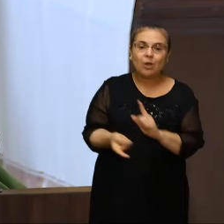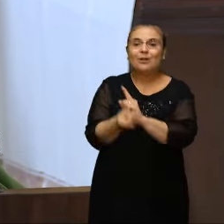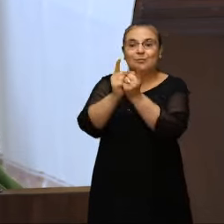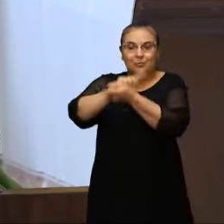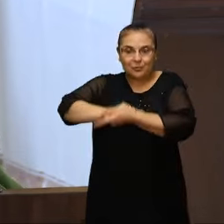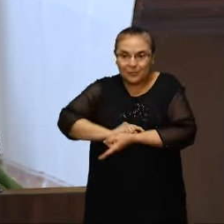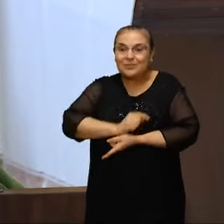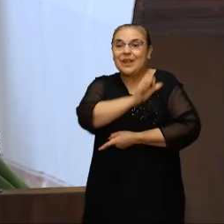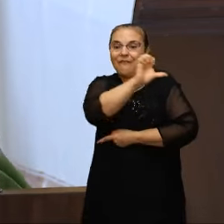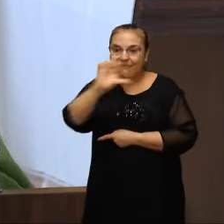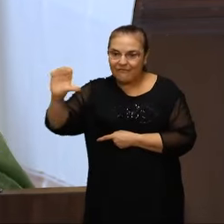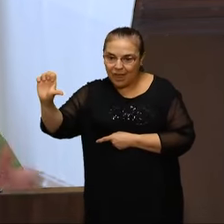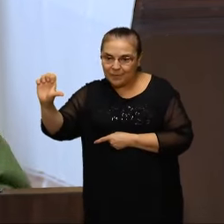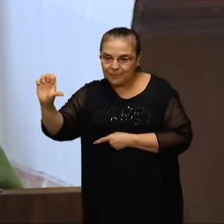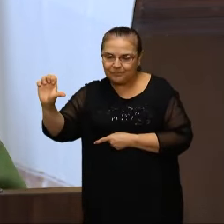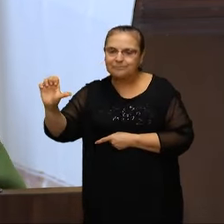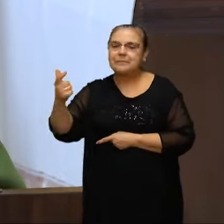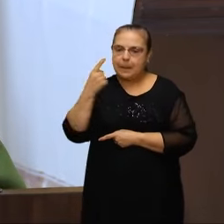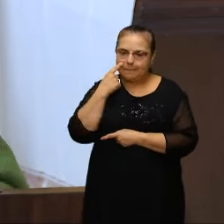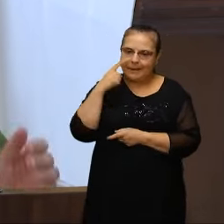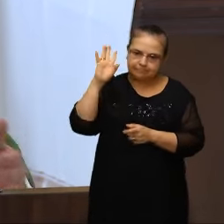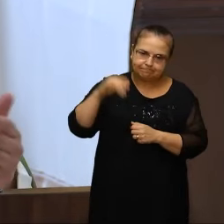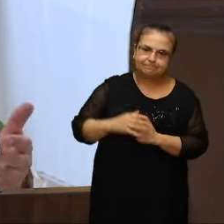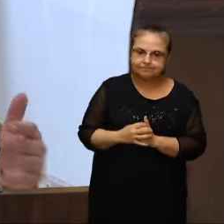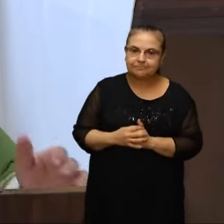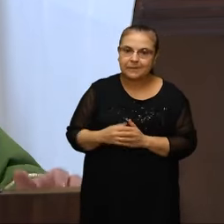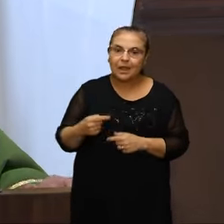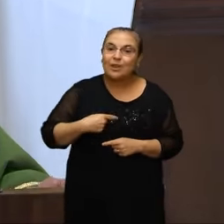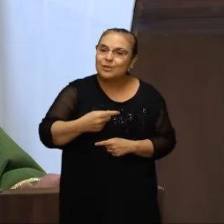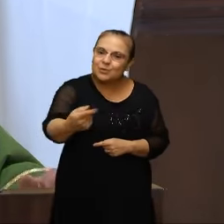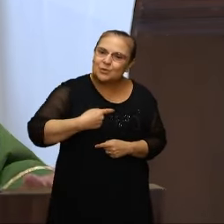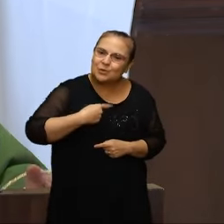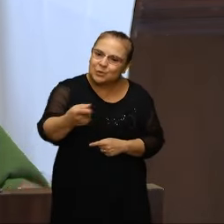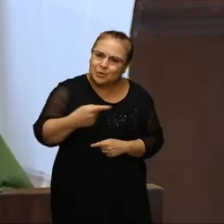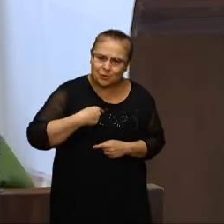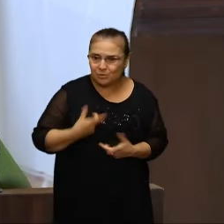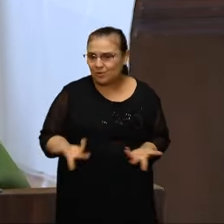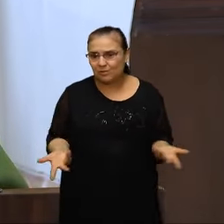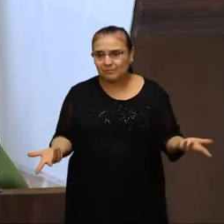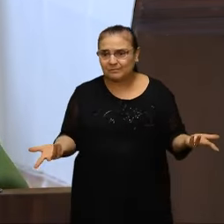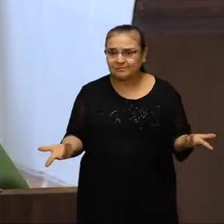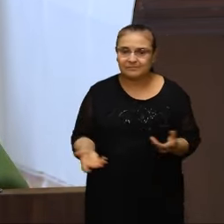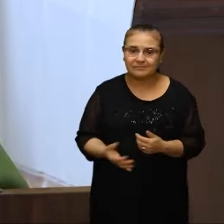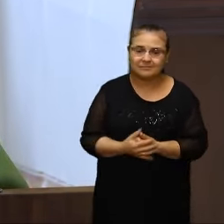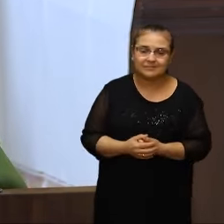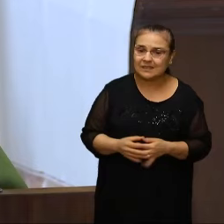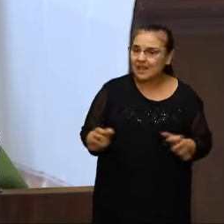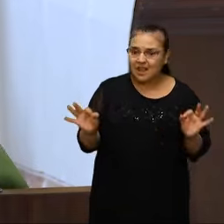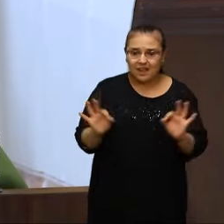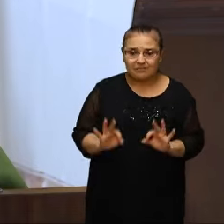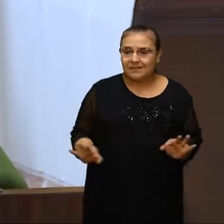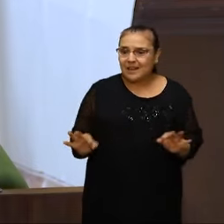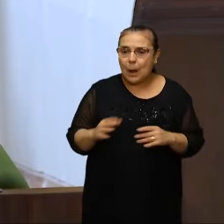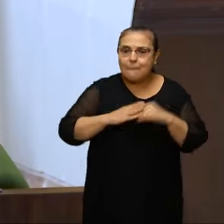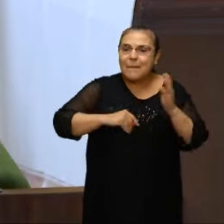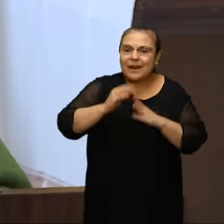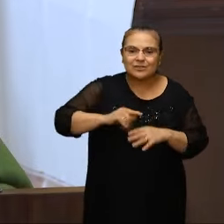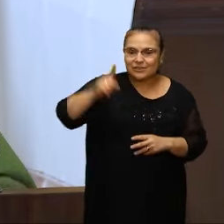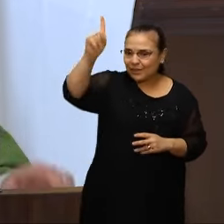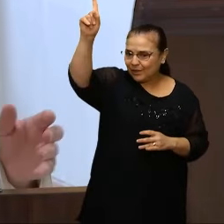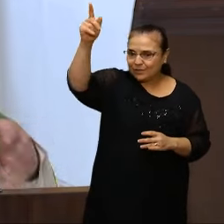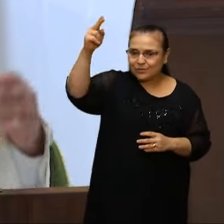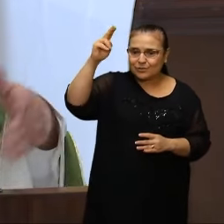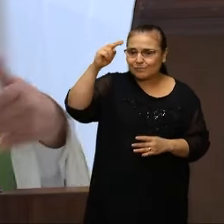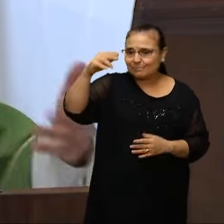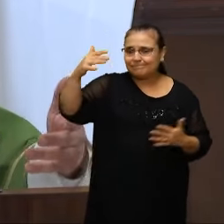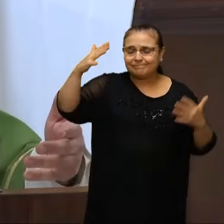fe. Mira, tú y yo, ninguno merecíamos estar en las manos de Dios.